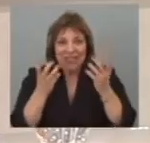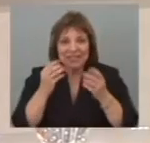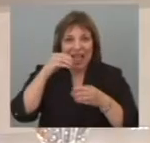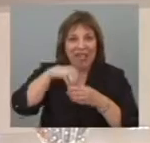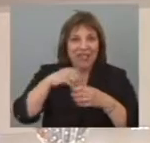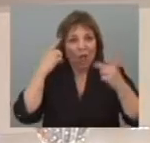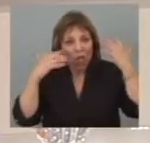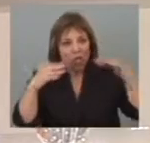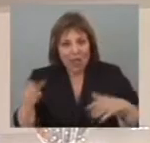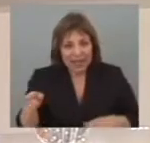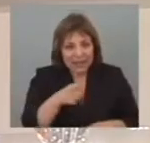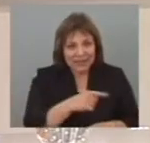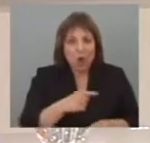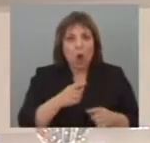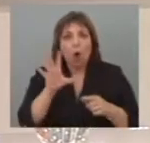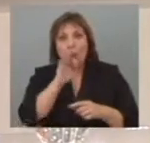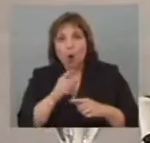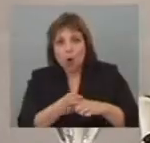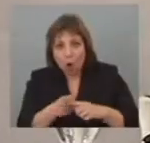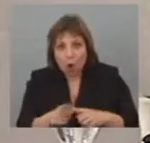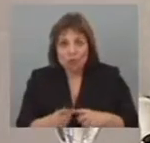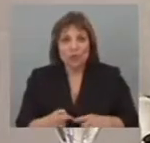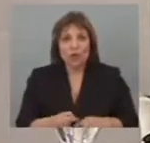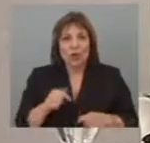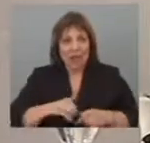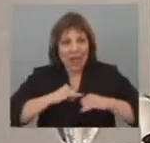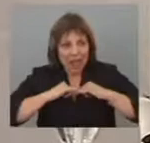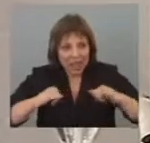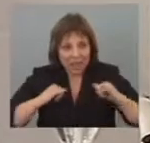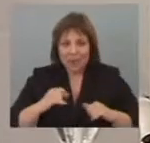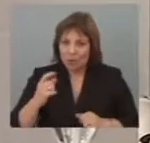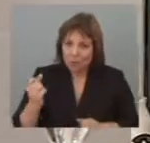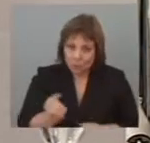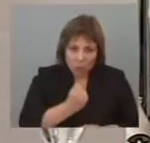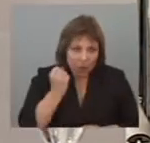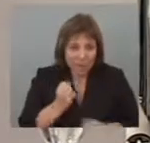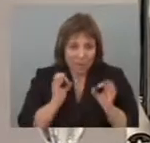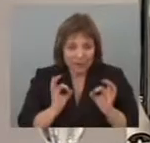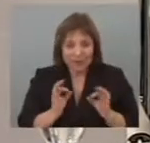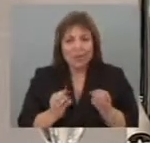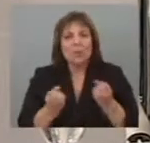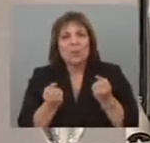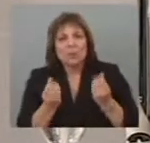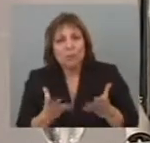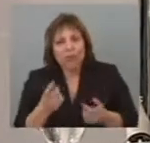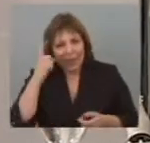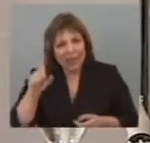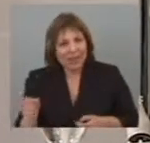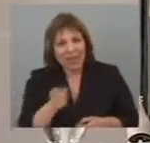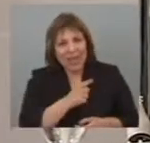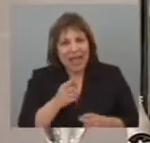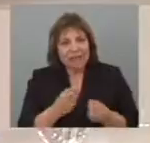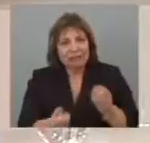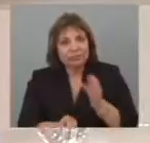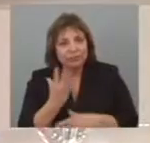la adolescencia, en el noviazgo, la campaña que se está haciendo, que es muy, pero muy importante. ¿Y por qué surgió la idea?